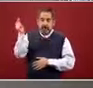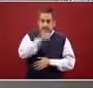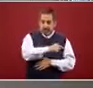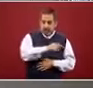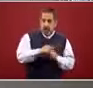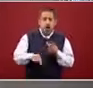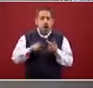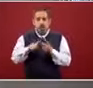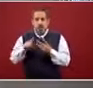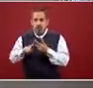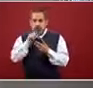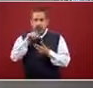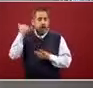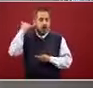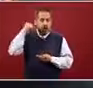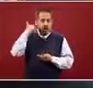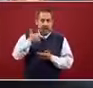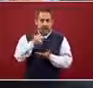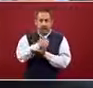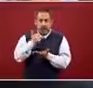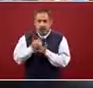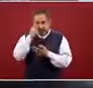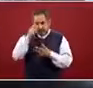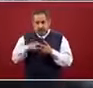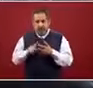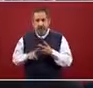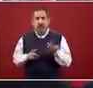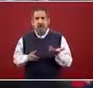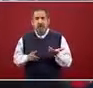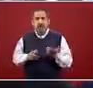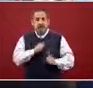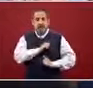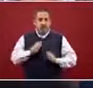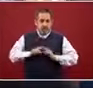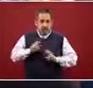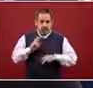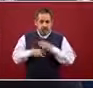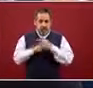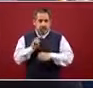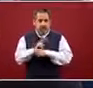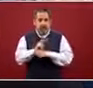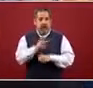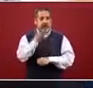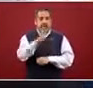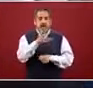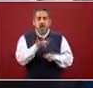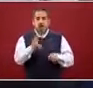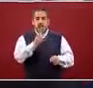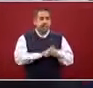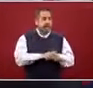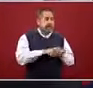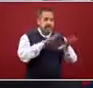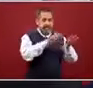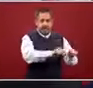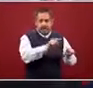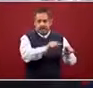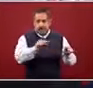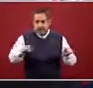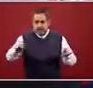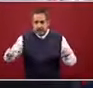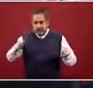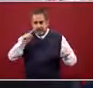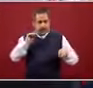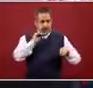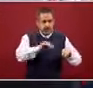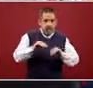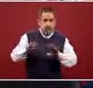tenían referencia de viaje, Yucatán y la Ciudad de México, y bueno, el ejército va a tomar 10 hospitales. ¿Cuáles son? Sobre todo porque al parecer iba a